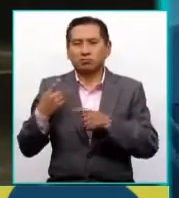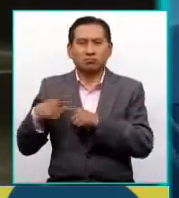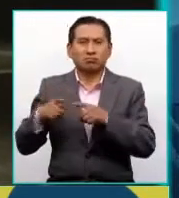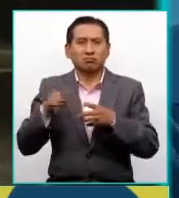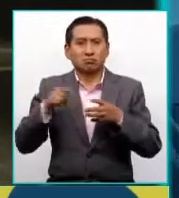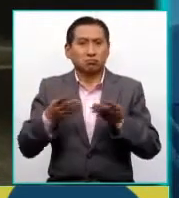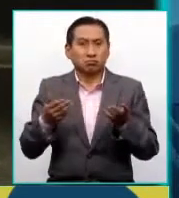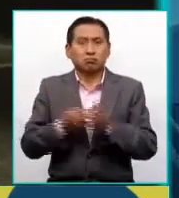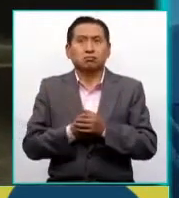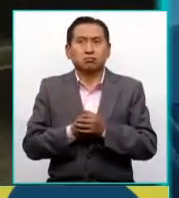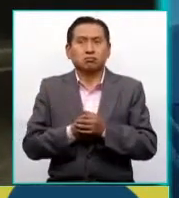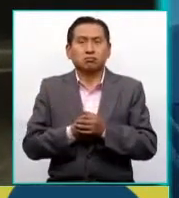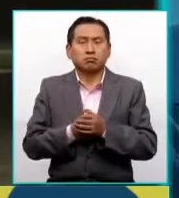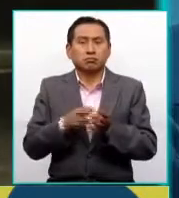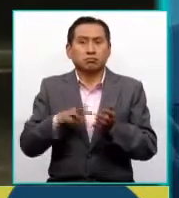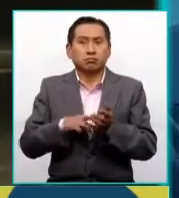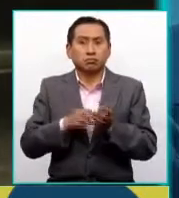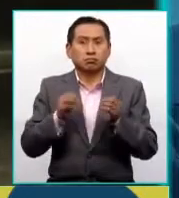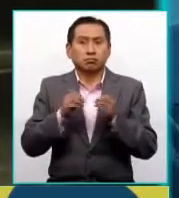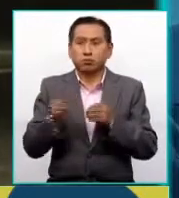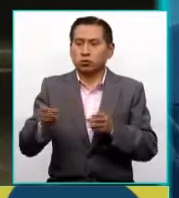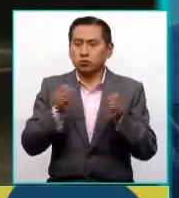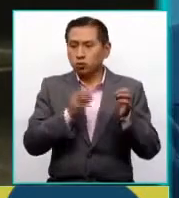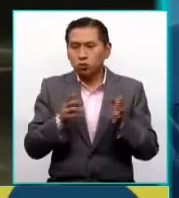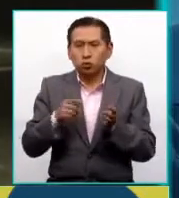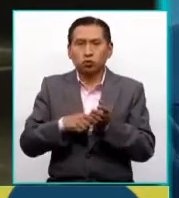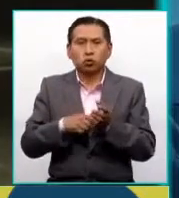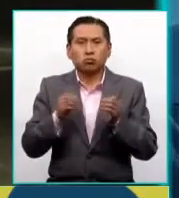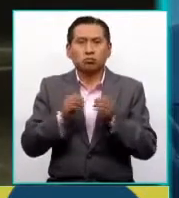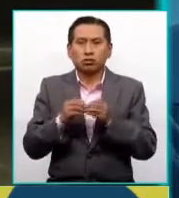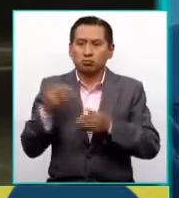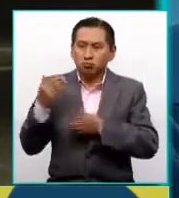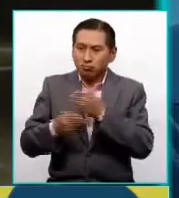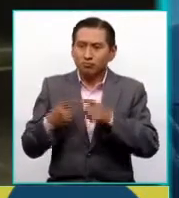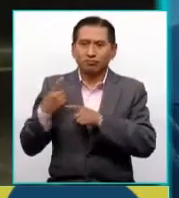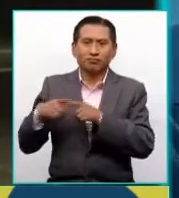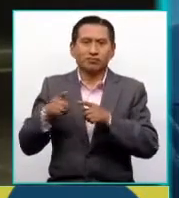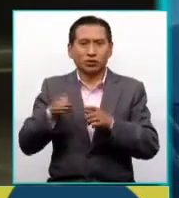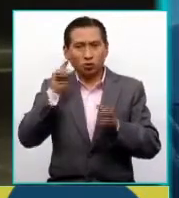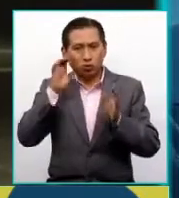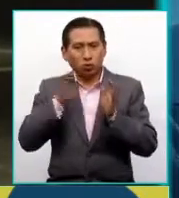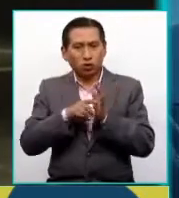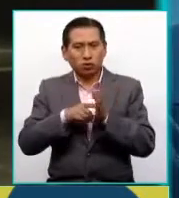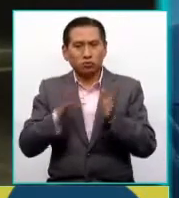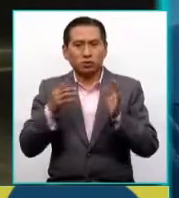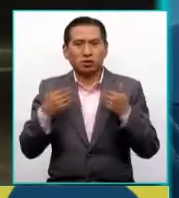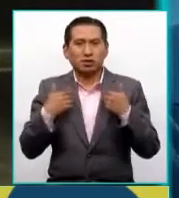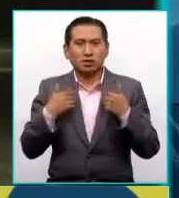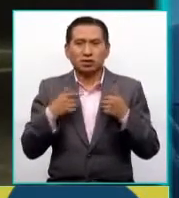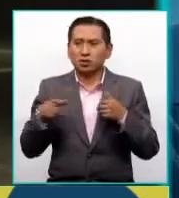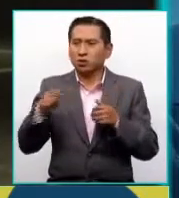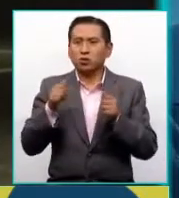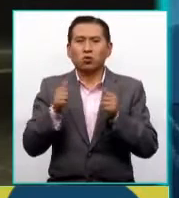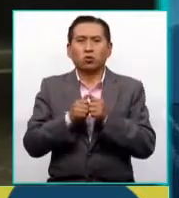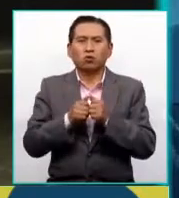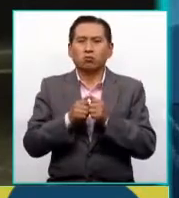no, y ir organizando esta secuencia de cuadros un poco como se hacía con los